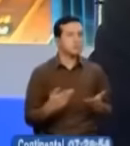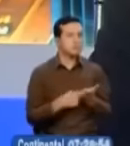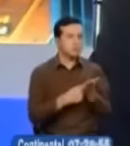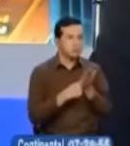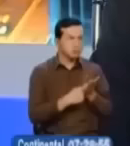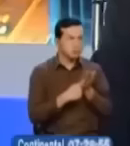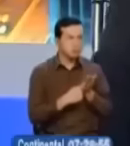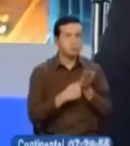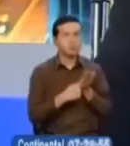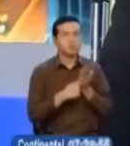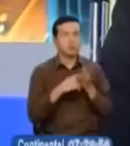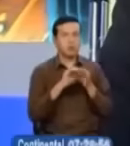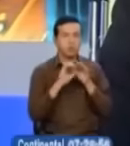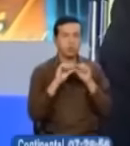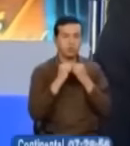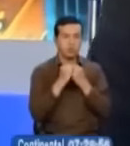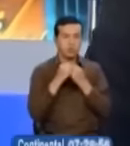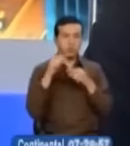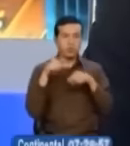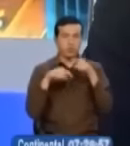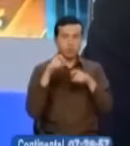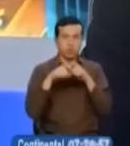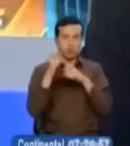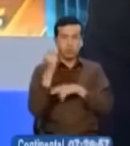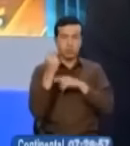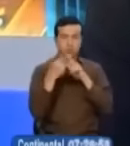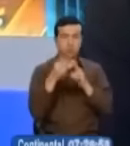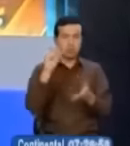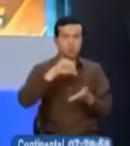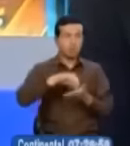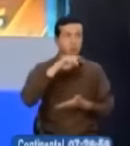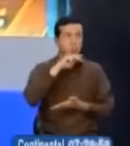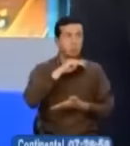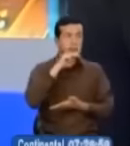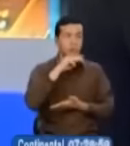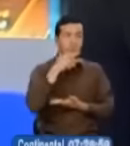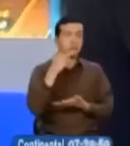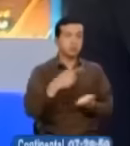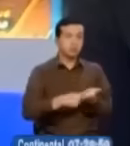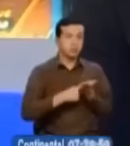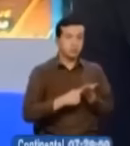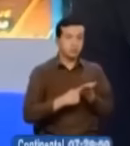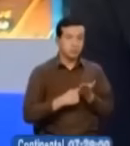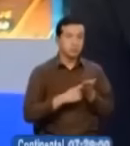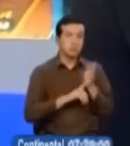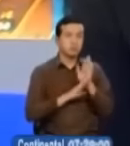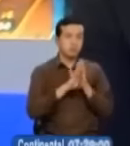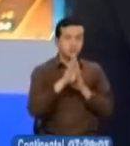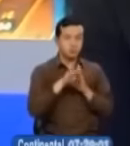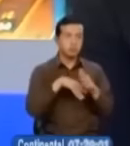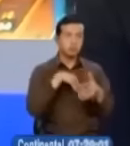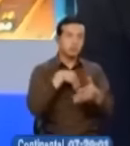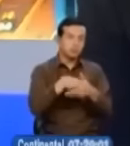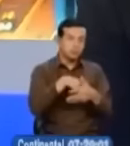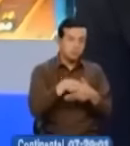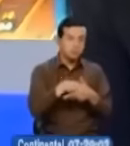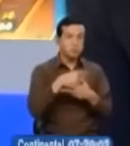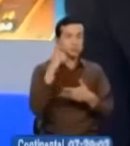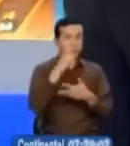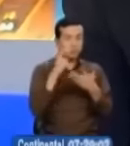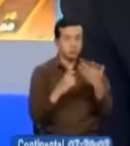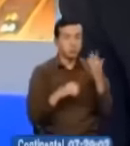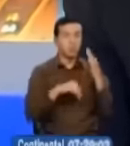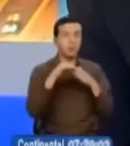reunión, llamemos así, de la Red Financiera de Desarrollo Rural en la ciudad de Manta, donde se va a analizar el avance, las barreras y la necesidad de